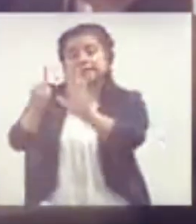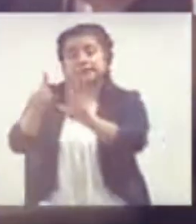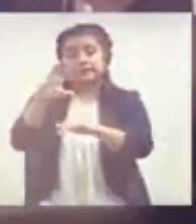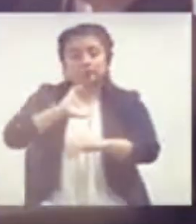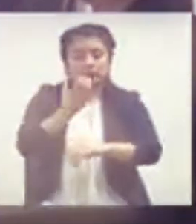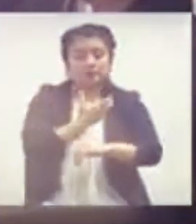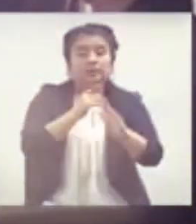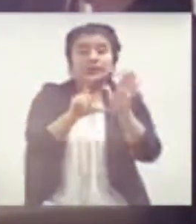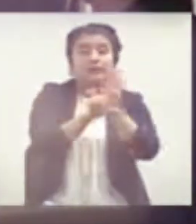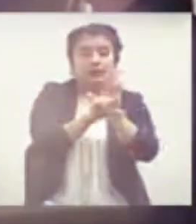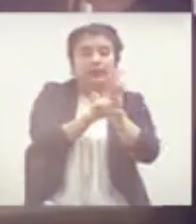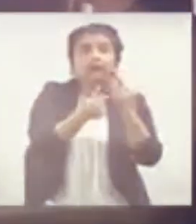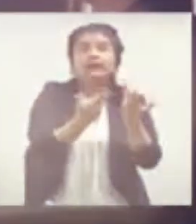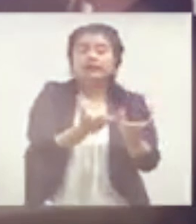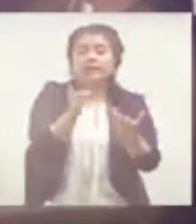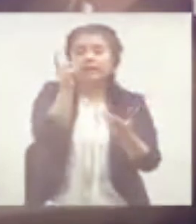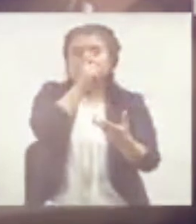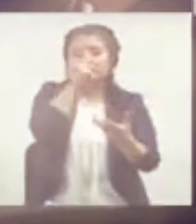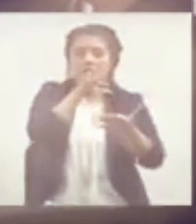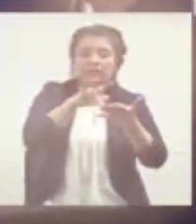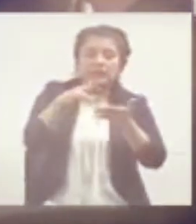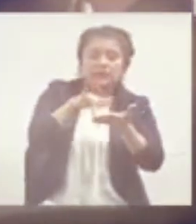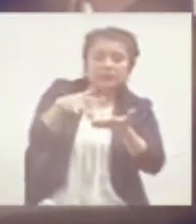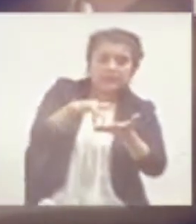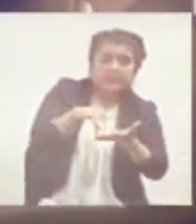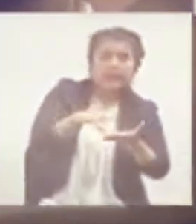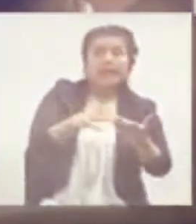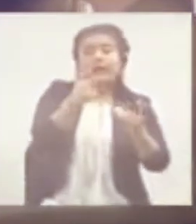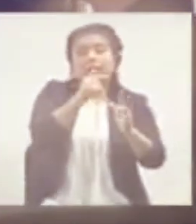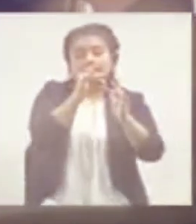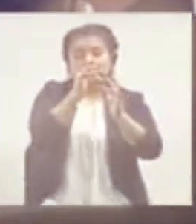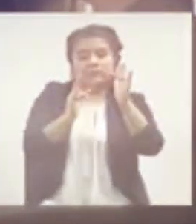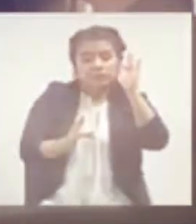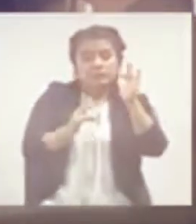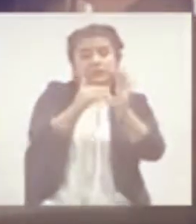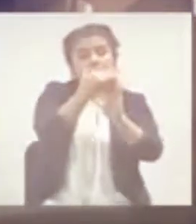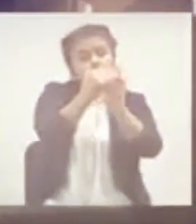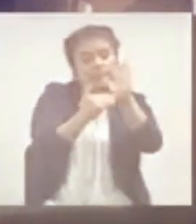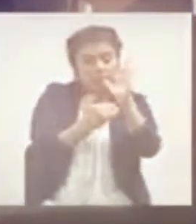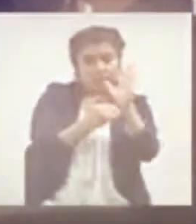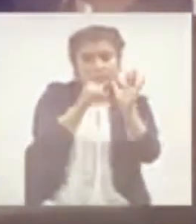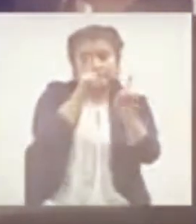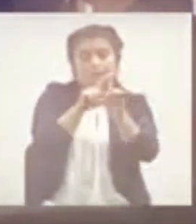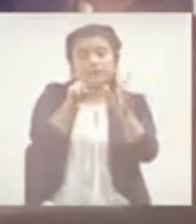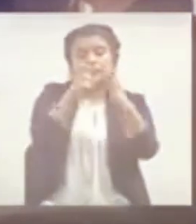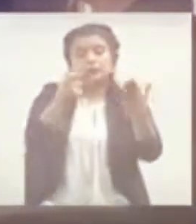Ley de Alfabetización, en tanto no se desvanezcan las posibles disconformidades entre el texto propuesto y la Constitución Política de la República.